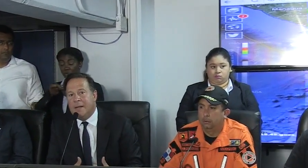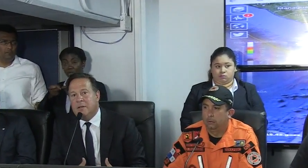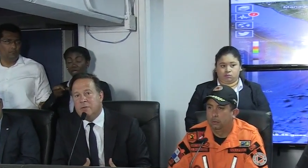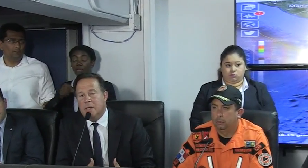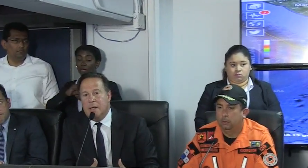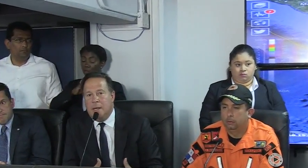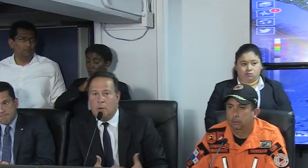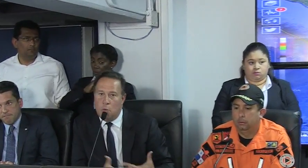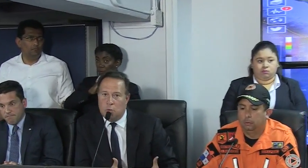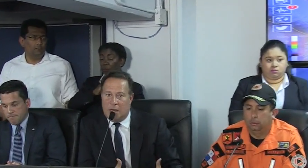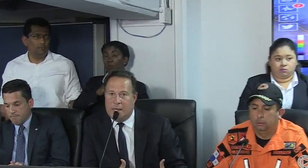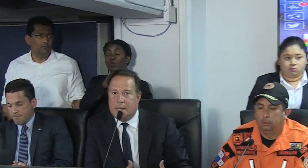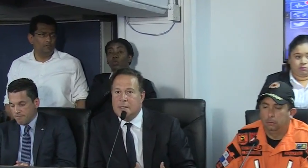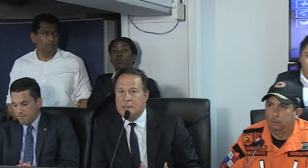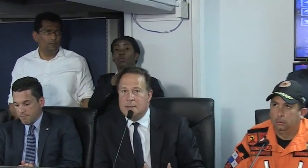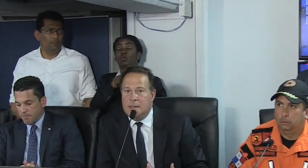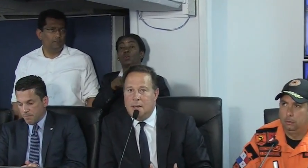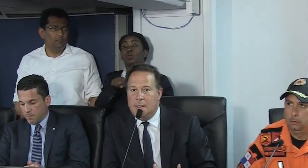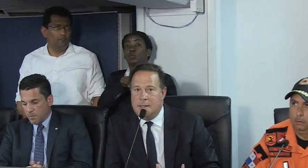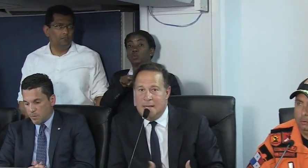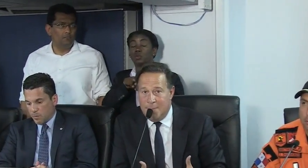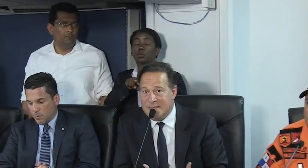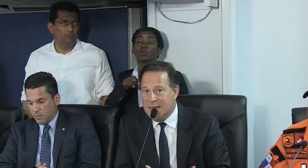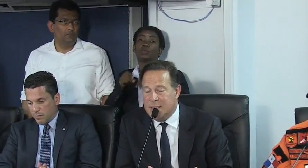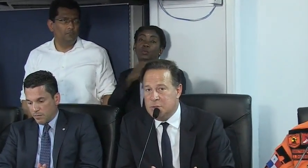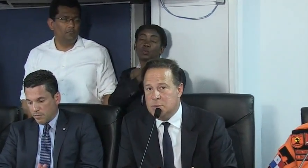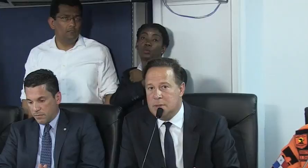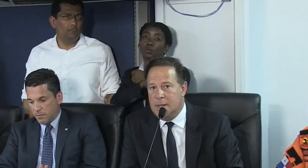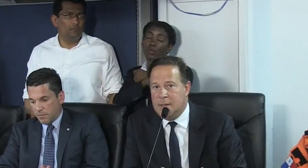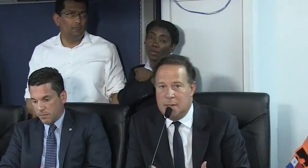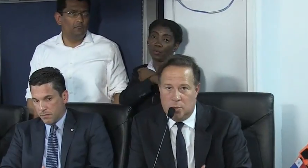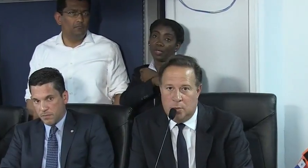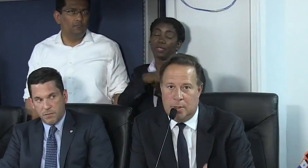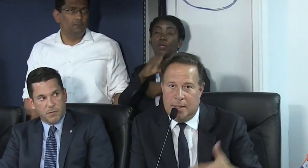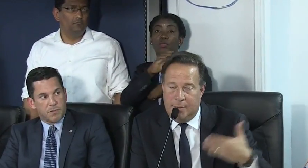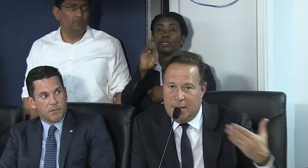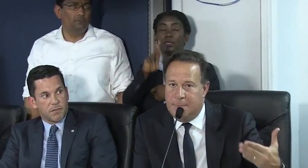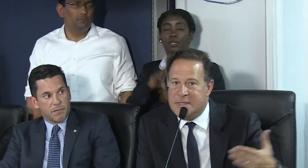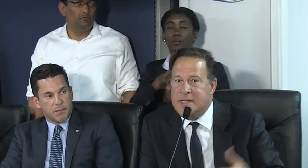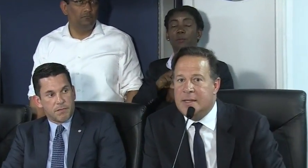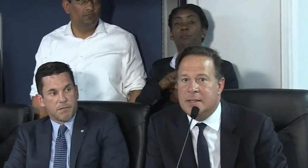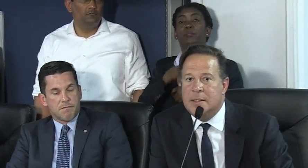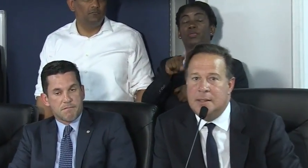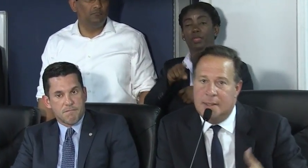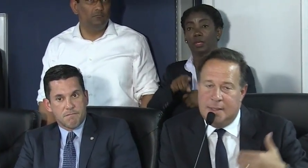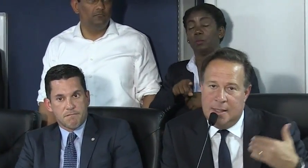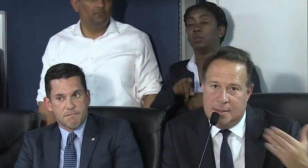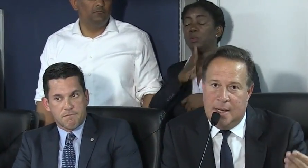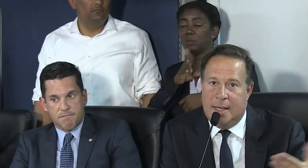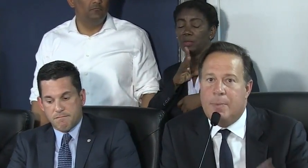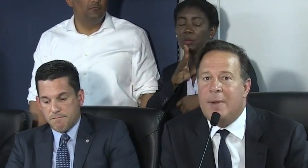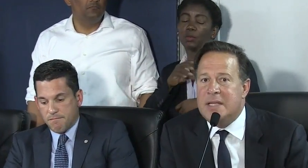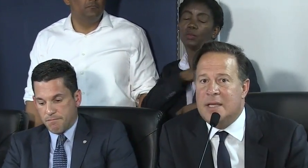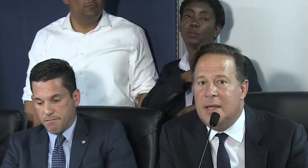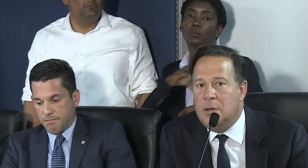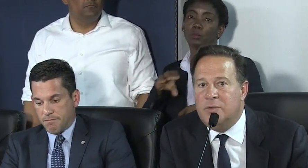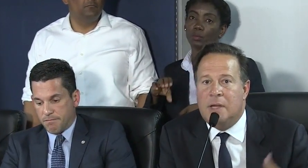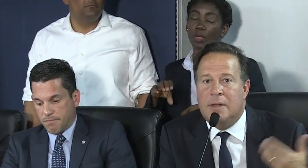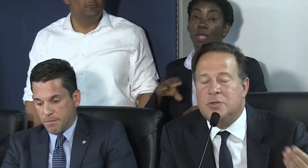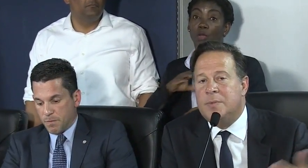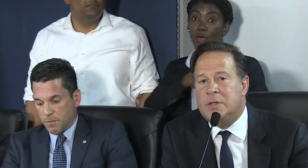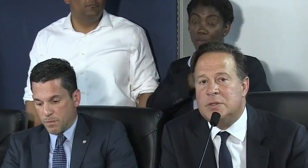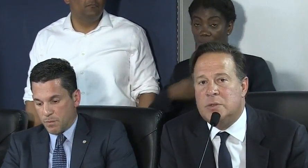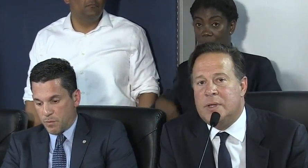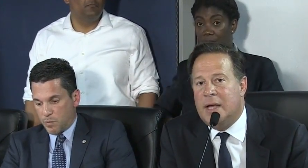una forma normal en todo el país, todas las provincias. En este momento también las capacidades nuestras que